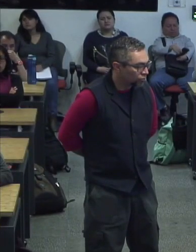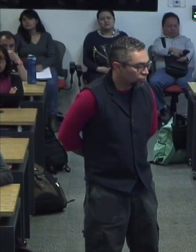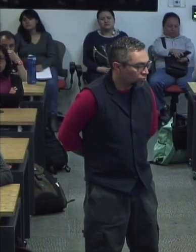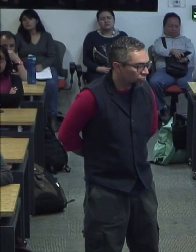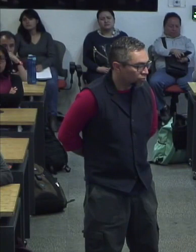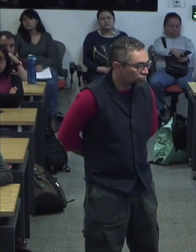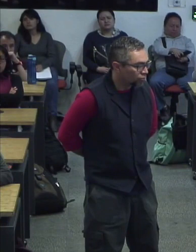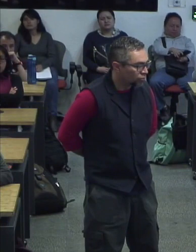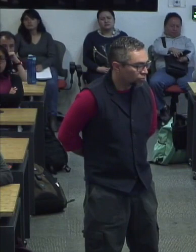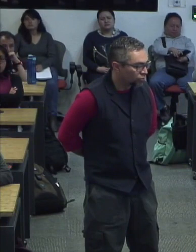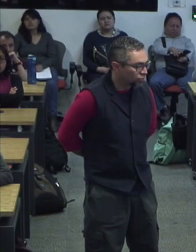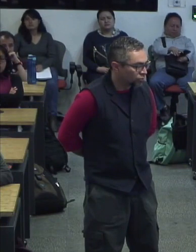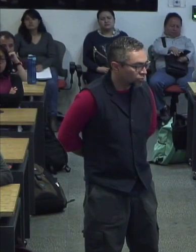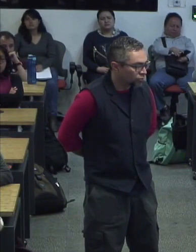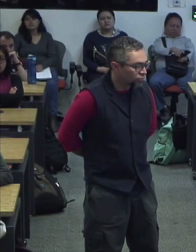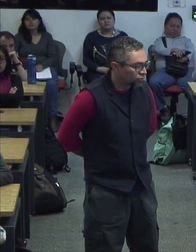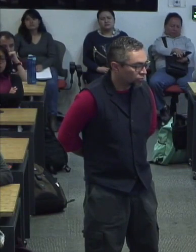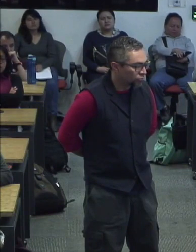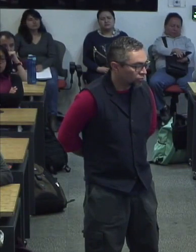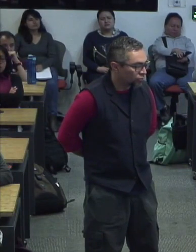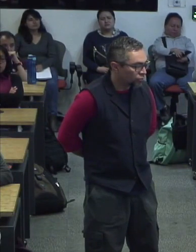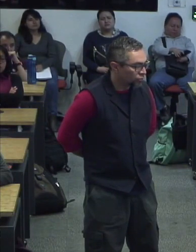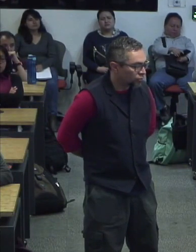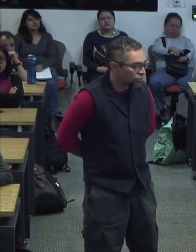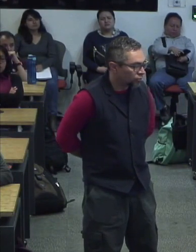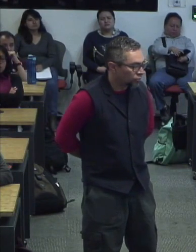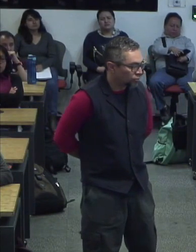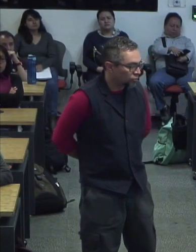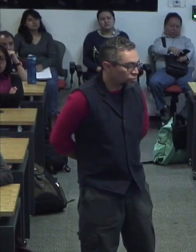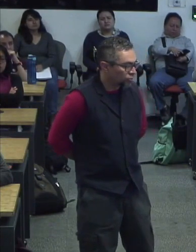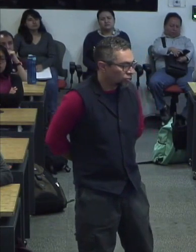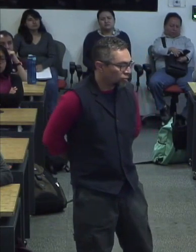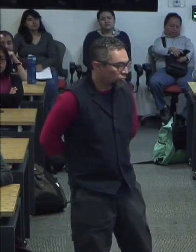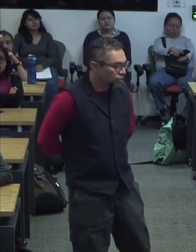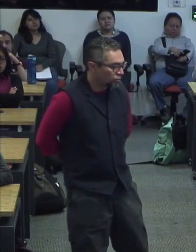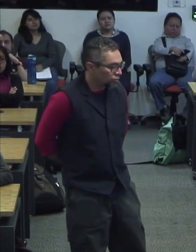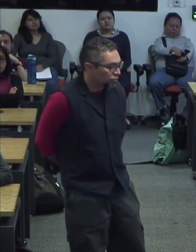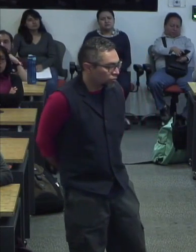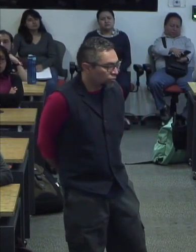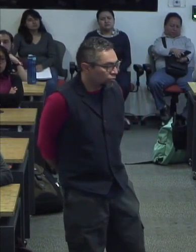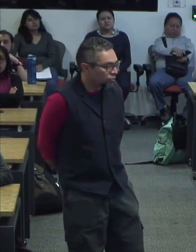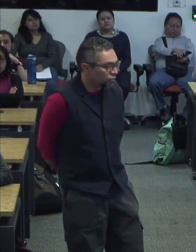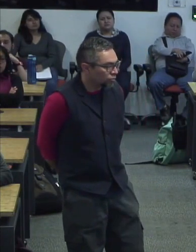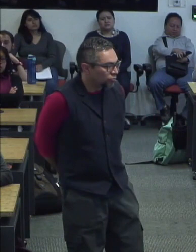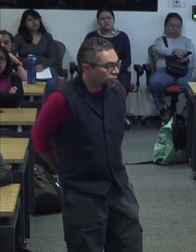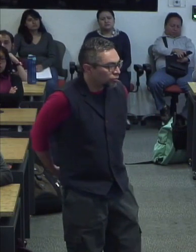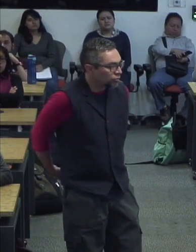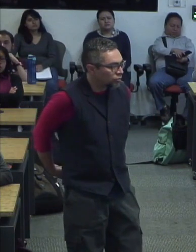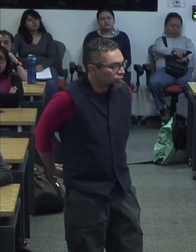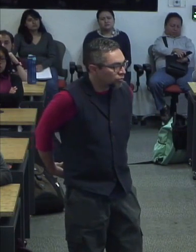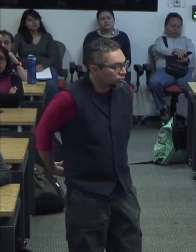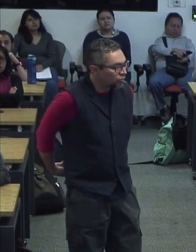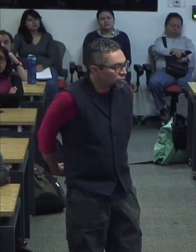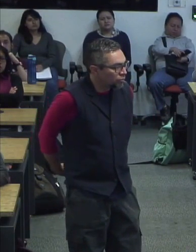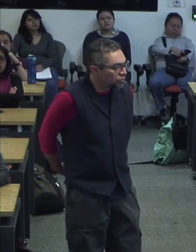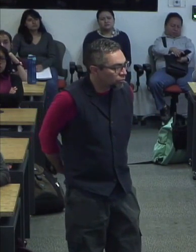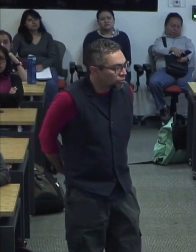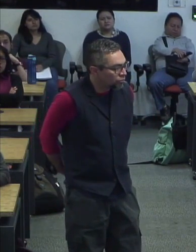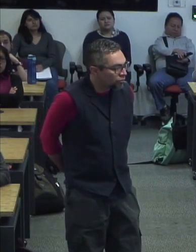que a la luz de lo que ustedes están comentando como expertos, así los considero, una cosa es la discapacidad y otra cosa